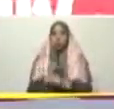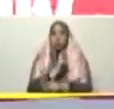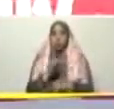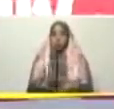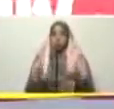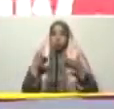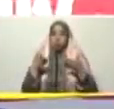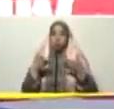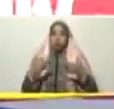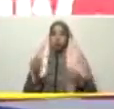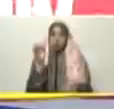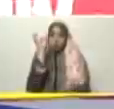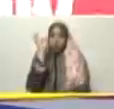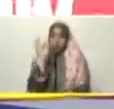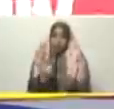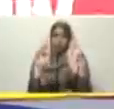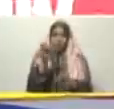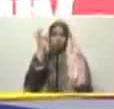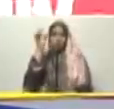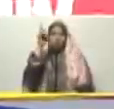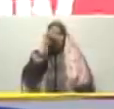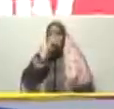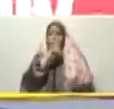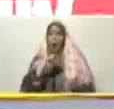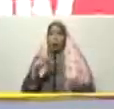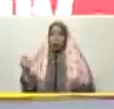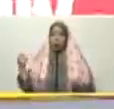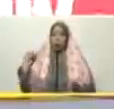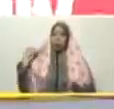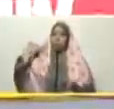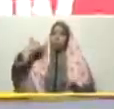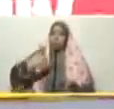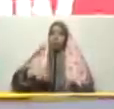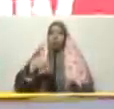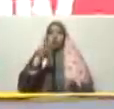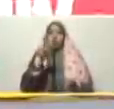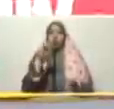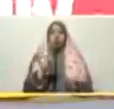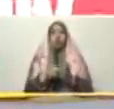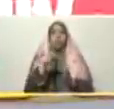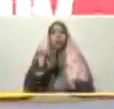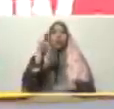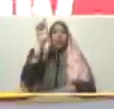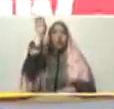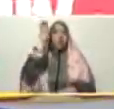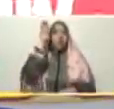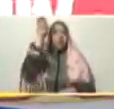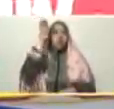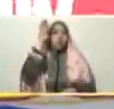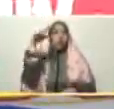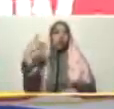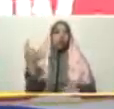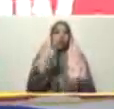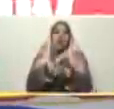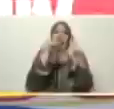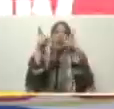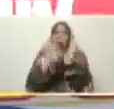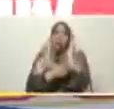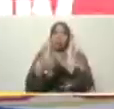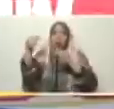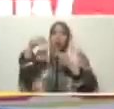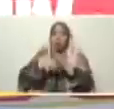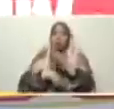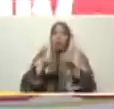de manera exitosa los años que están por venir 2022 2030 debemos cambiar desde adentro